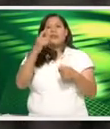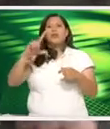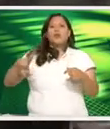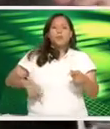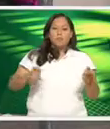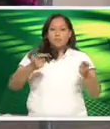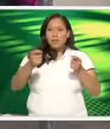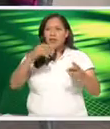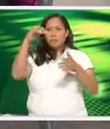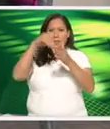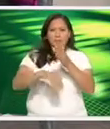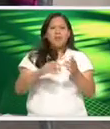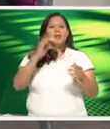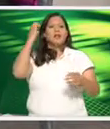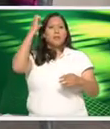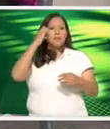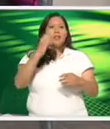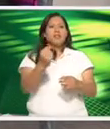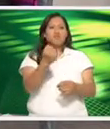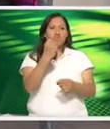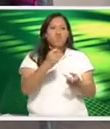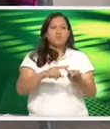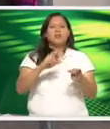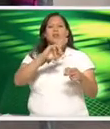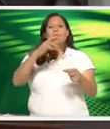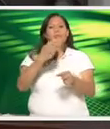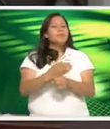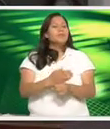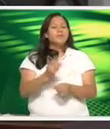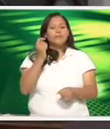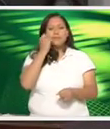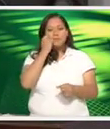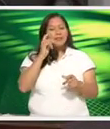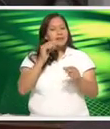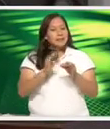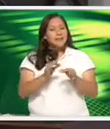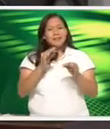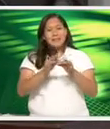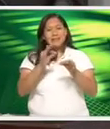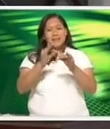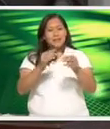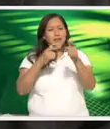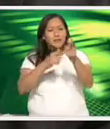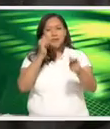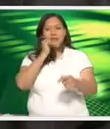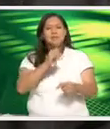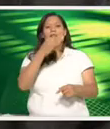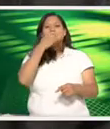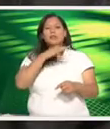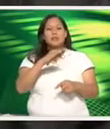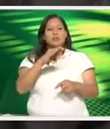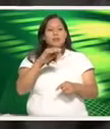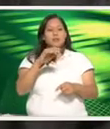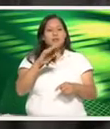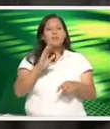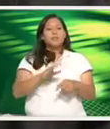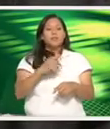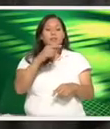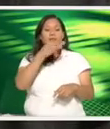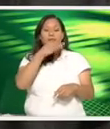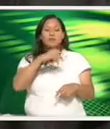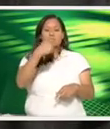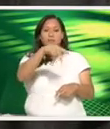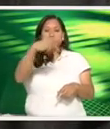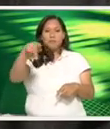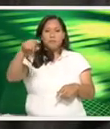quien gobierne, haya sido imperio, dictador, república, lo que sea, jamás en la historia de México se ha suspendido una celebración, porque es una celebración